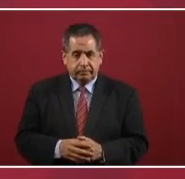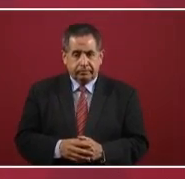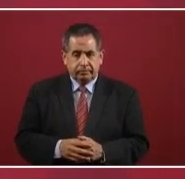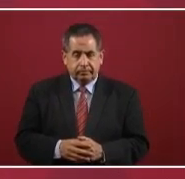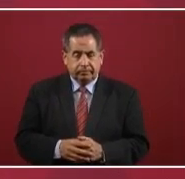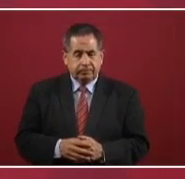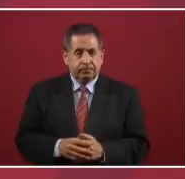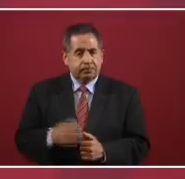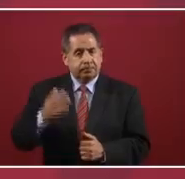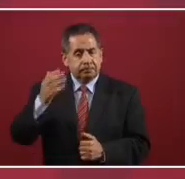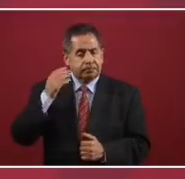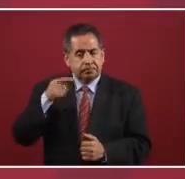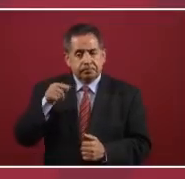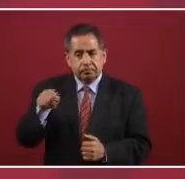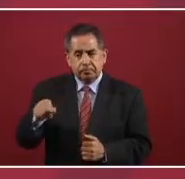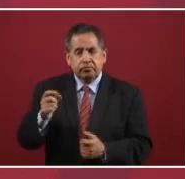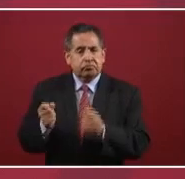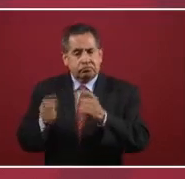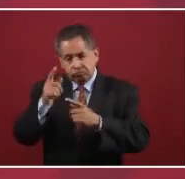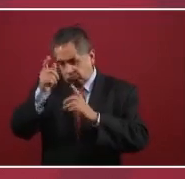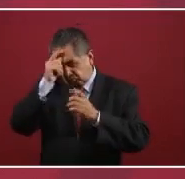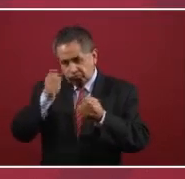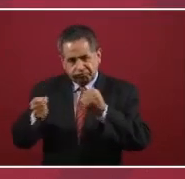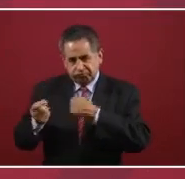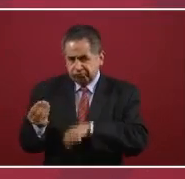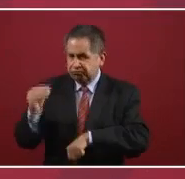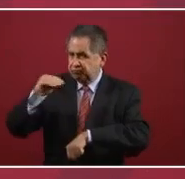no se portaron bien.